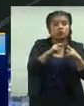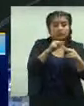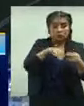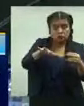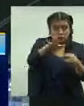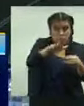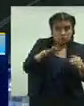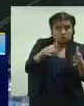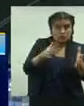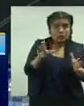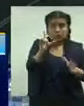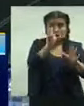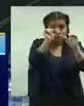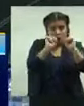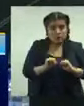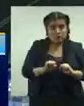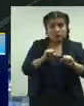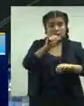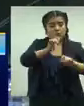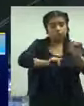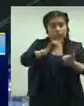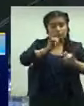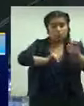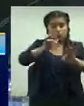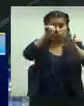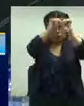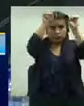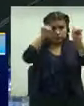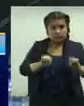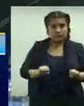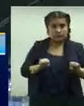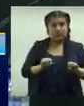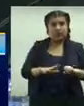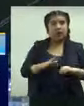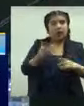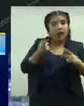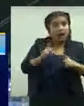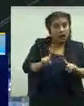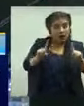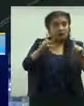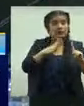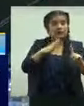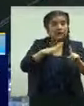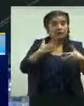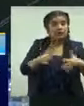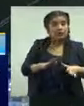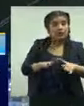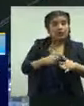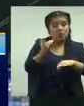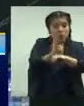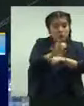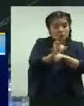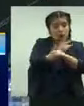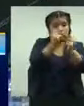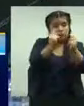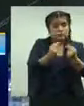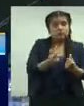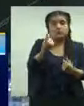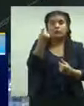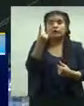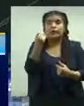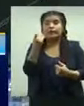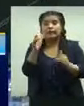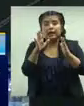conocimiento acá, que no se puede hacer ningún registro dentro del sistema, aunque tengamos disponibilidad presupuestaria, si no tenemos la disponibilidad